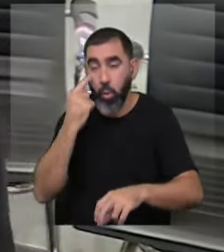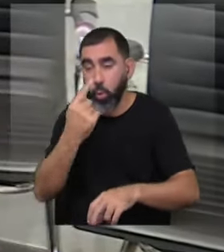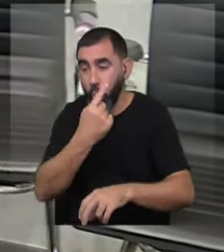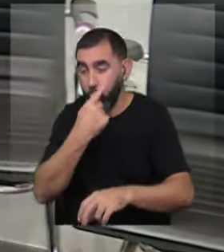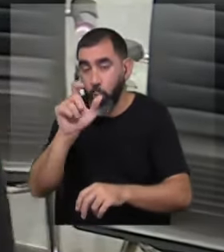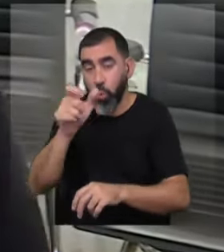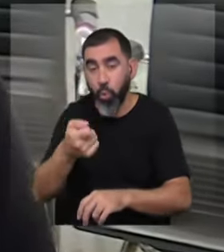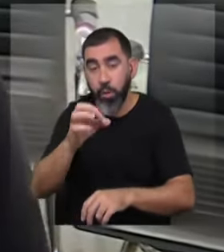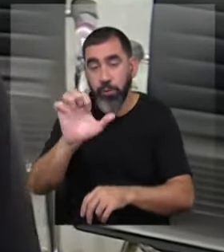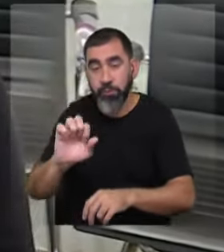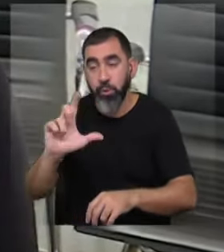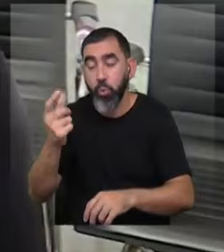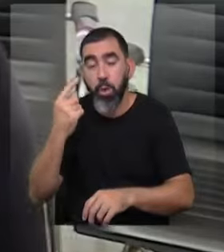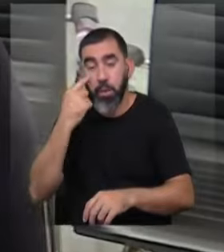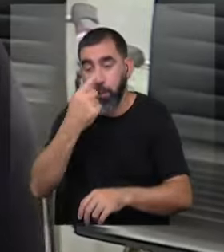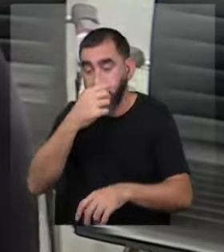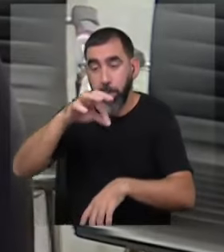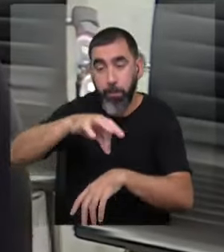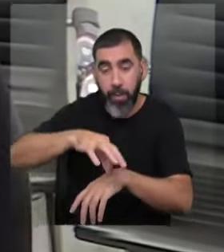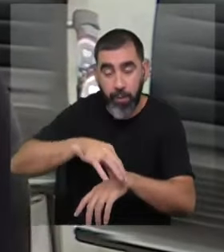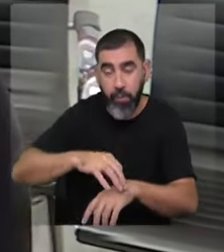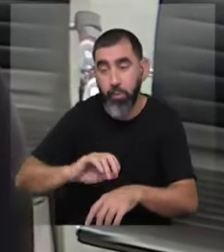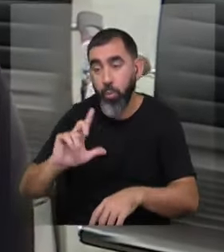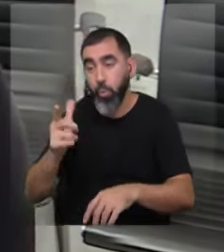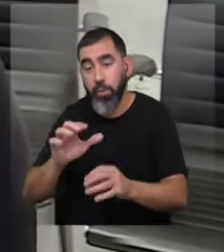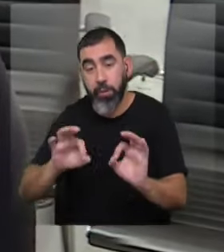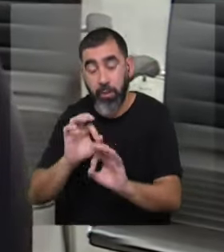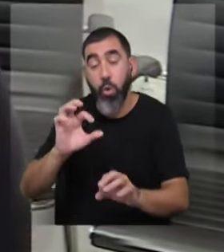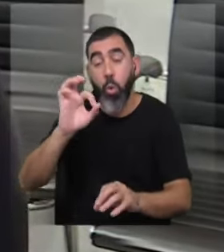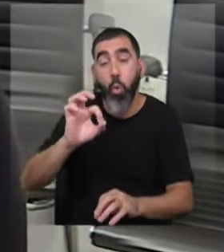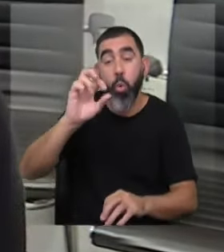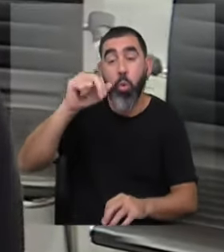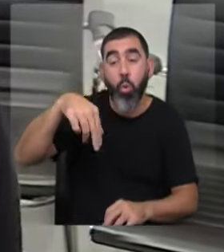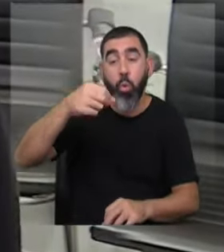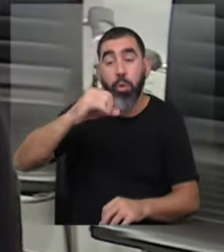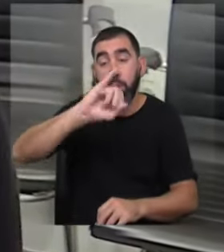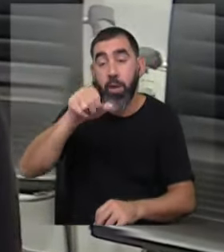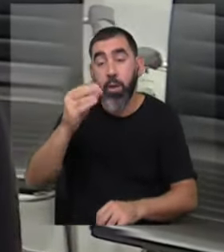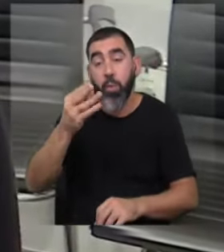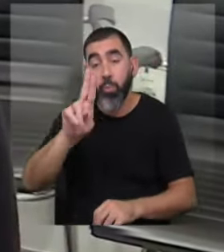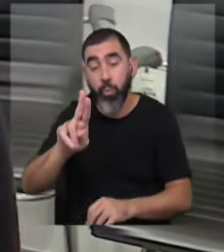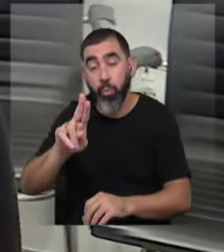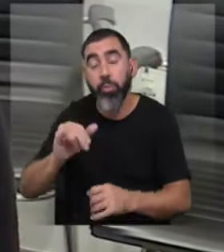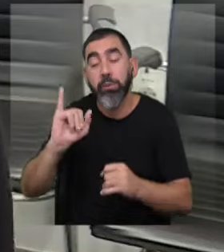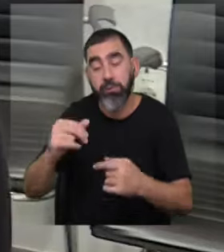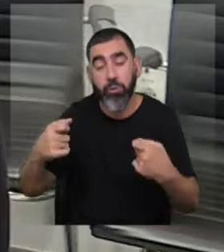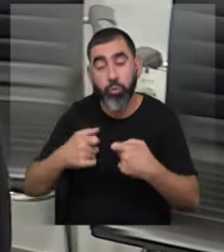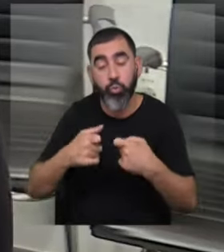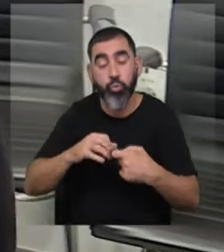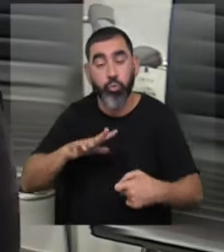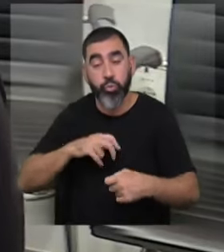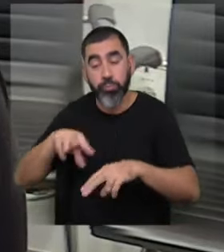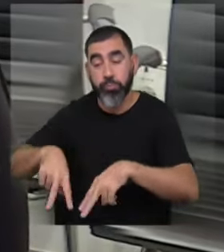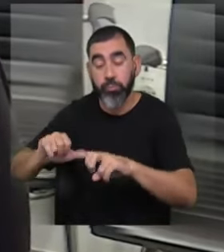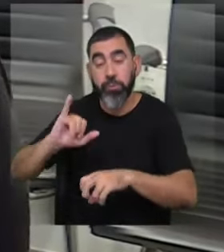ACE o no hay oftalmólogos. Desde UNASPU se sigue pesquisando a través de las asociaciones de jubilados los que